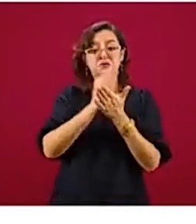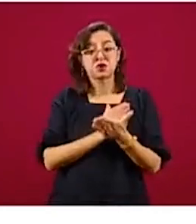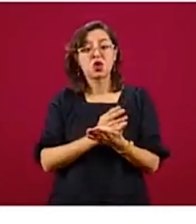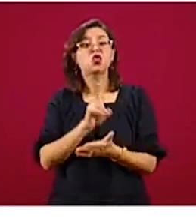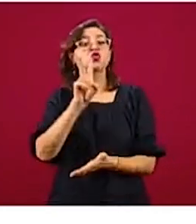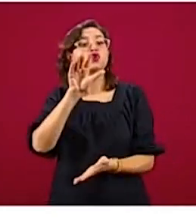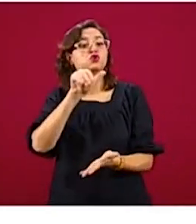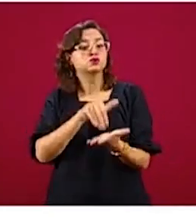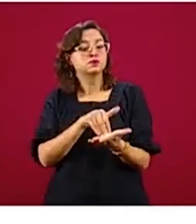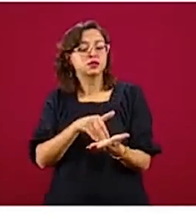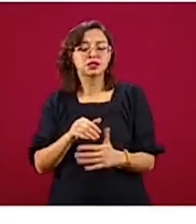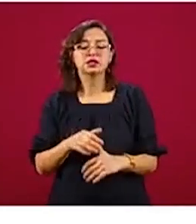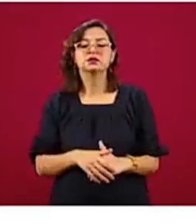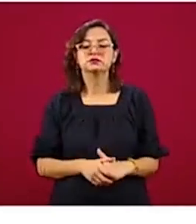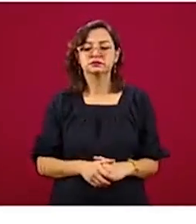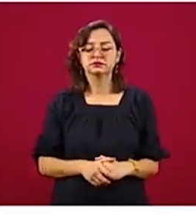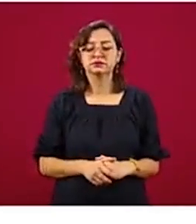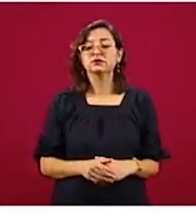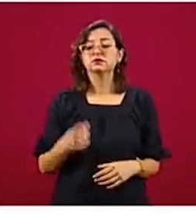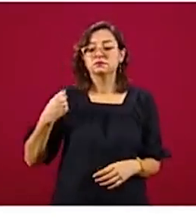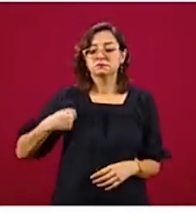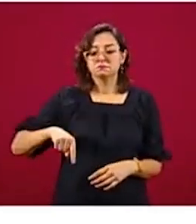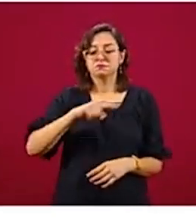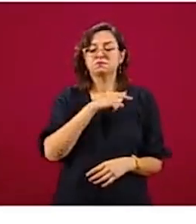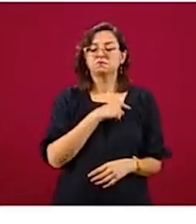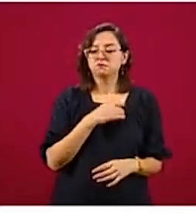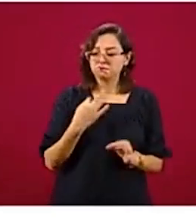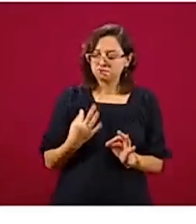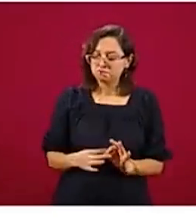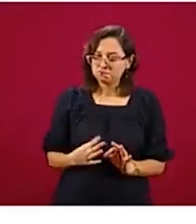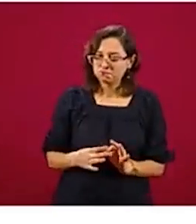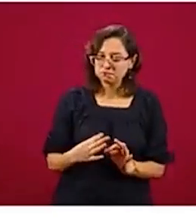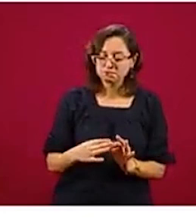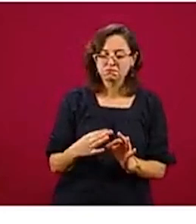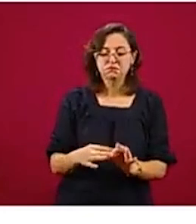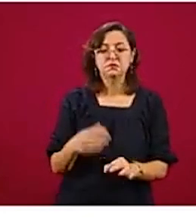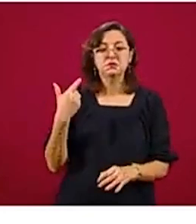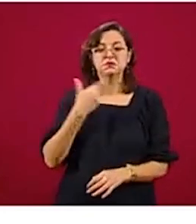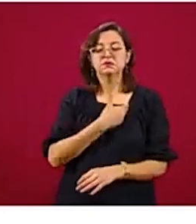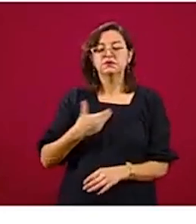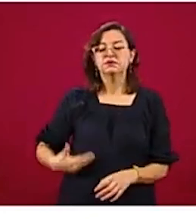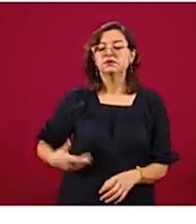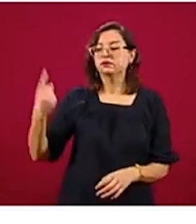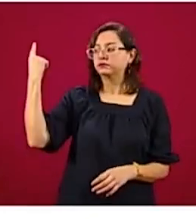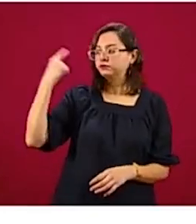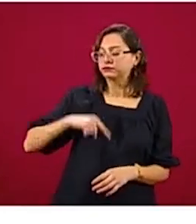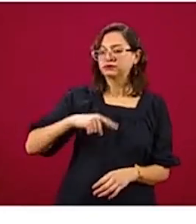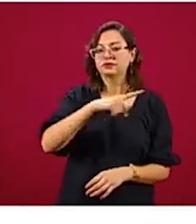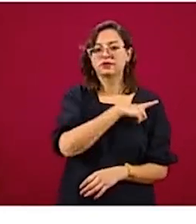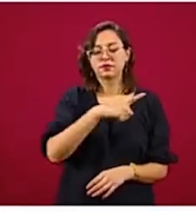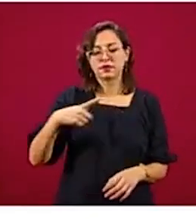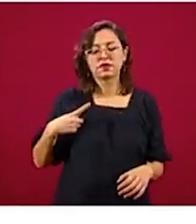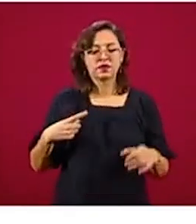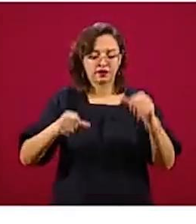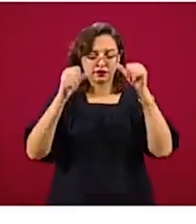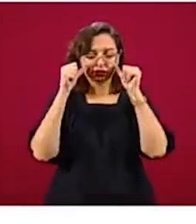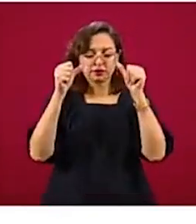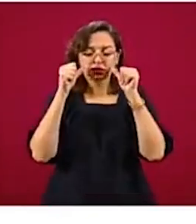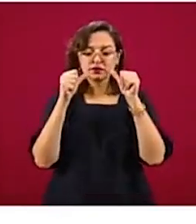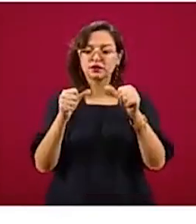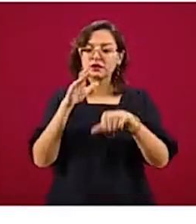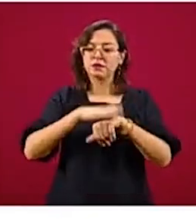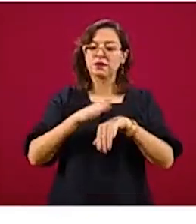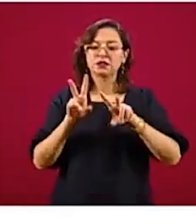barriles diarios tenemos la instrucción del presidente de reforzar la tarea específicamente en el robo